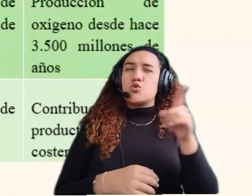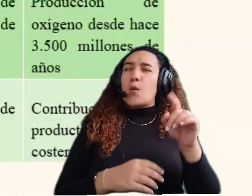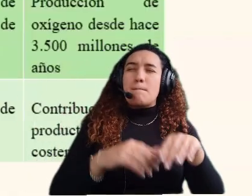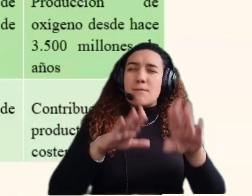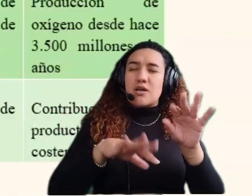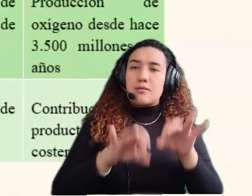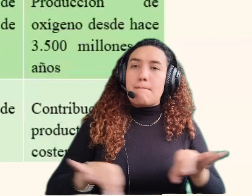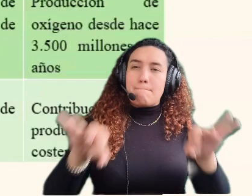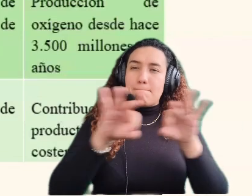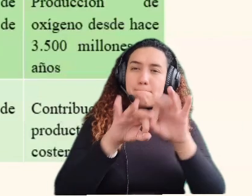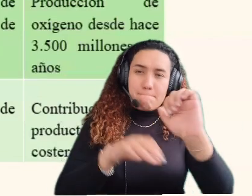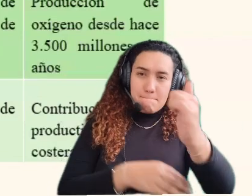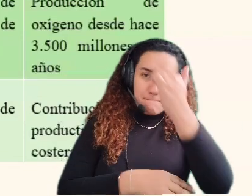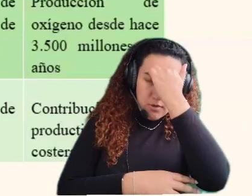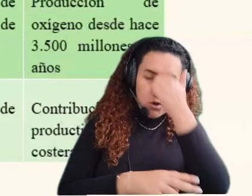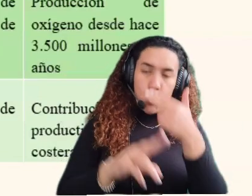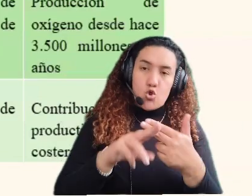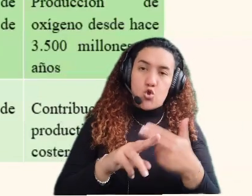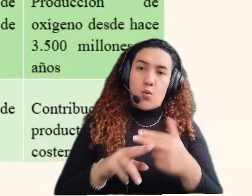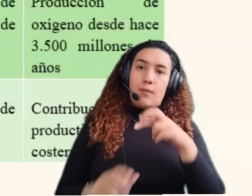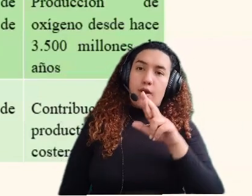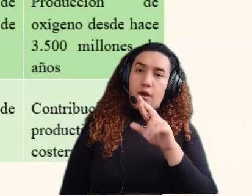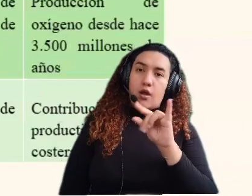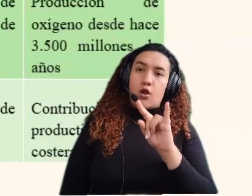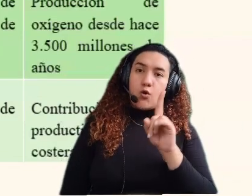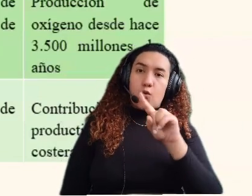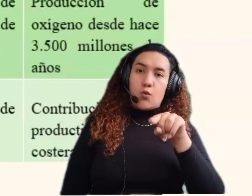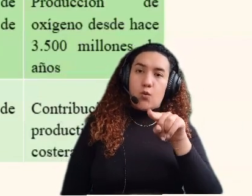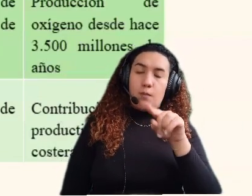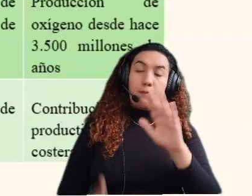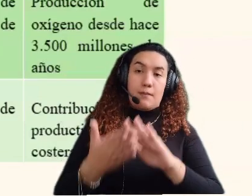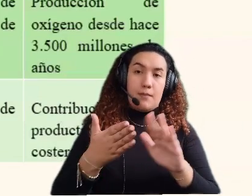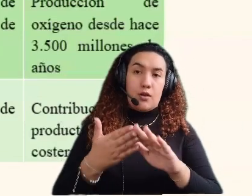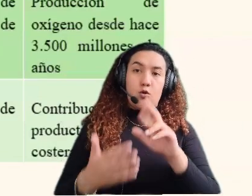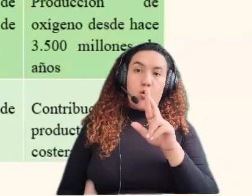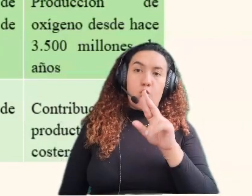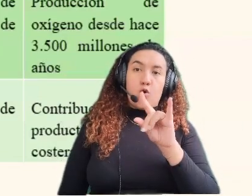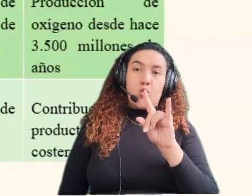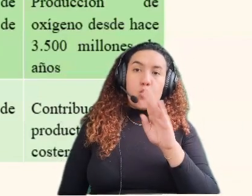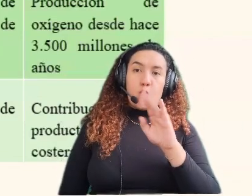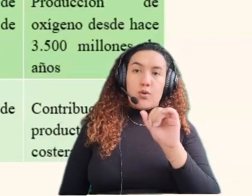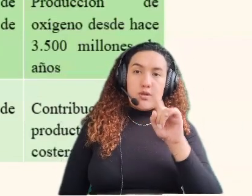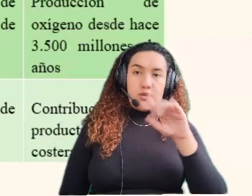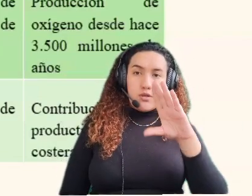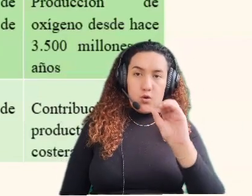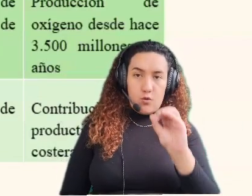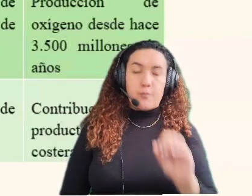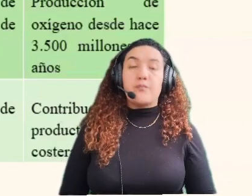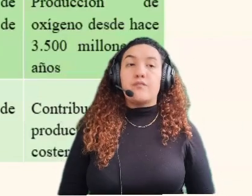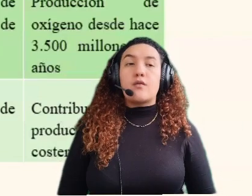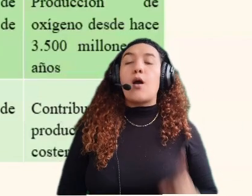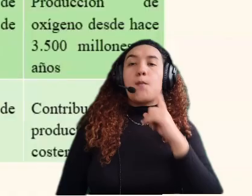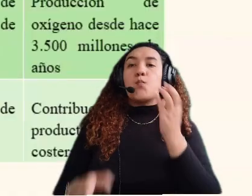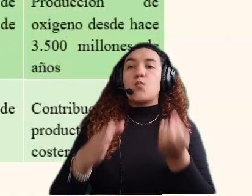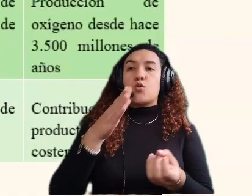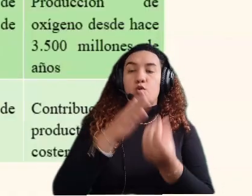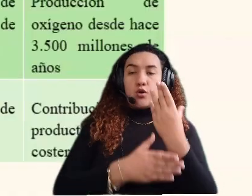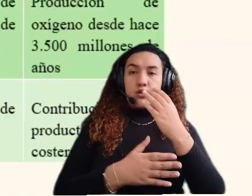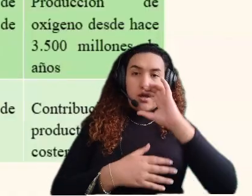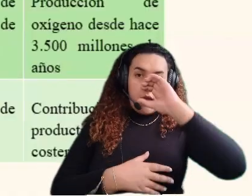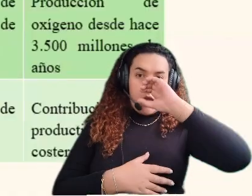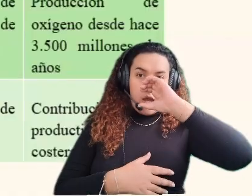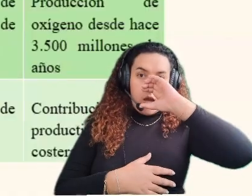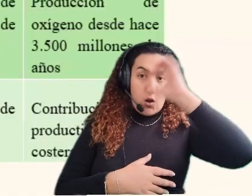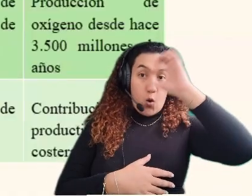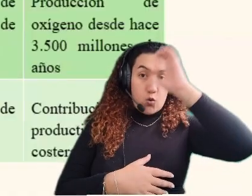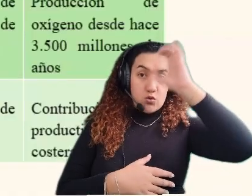rubisco, es la responsable de caracterizar y de catalizar esta reacción, convirtiendo el dióxido de carbono en